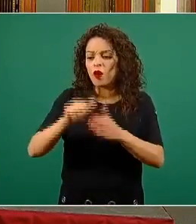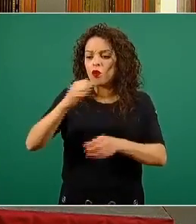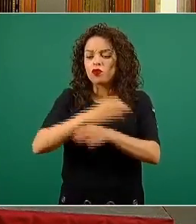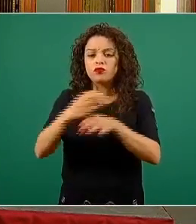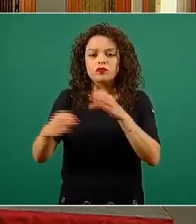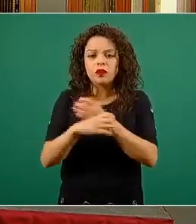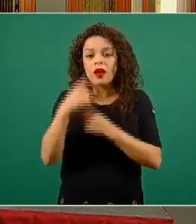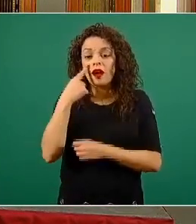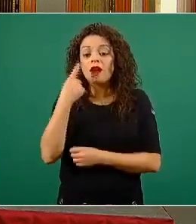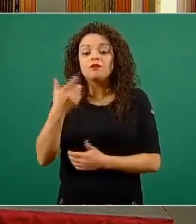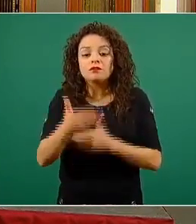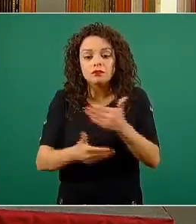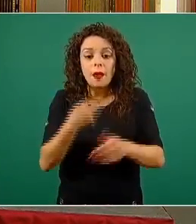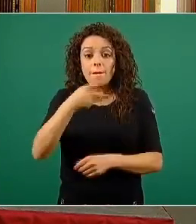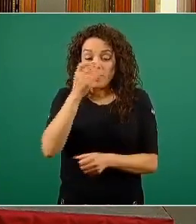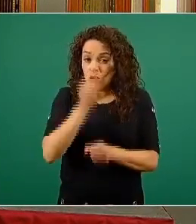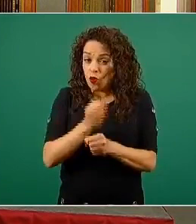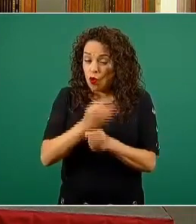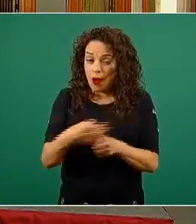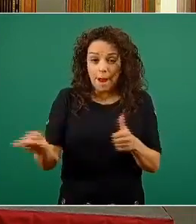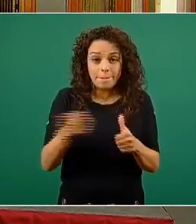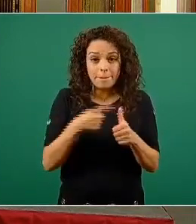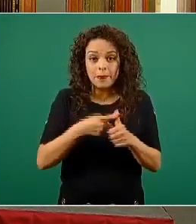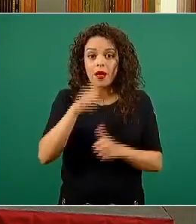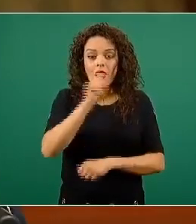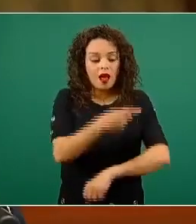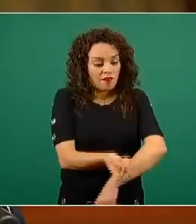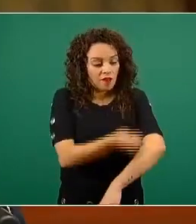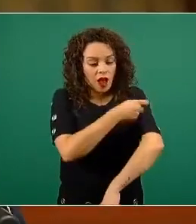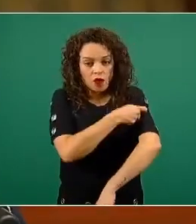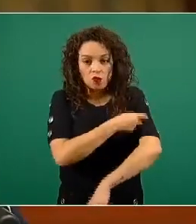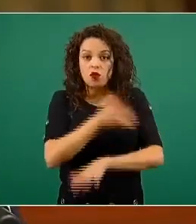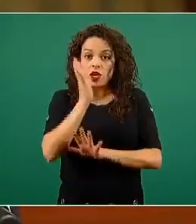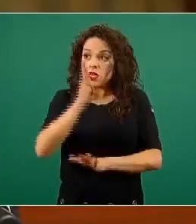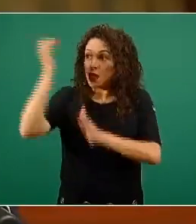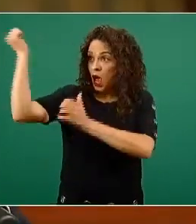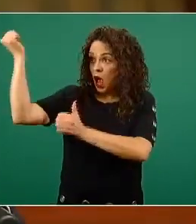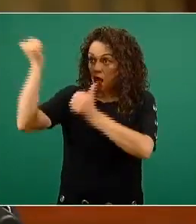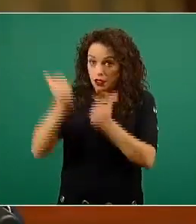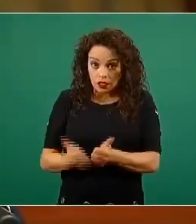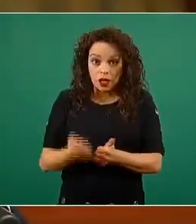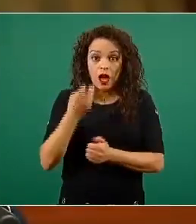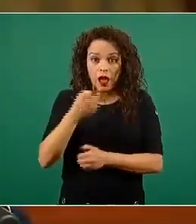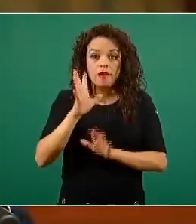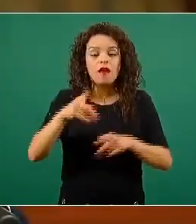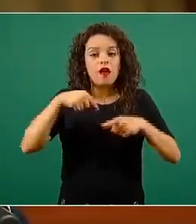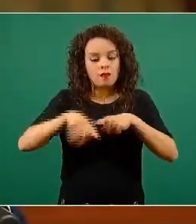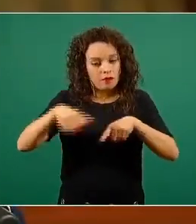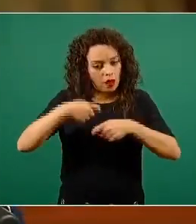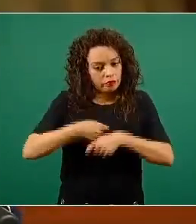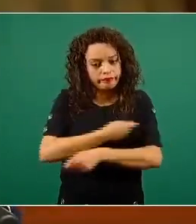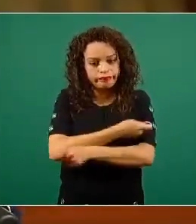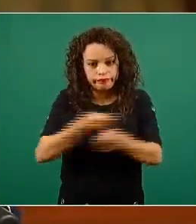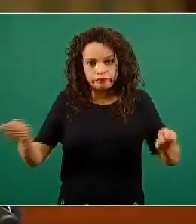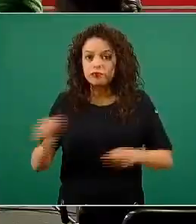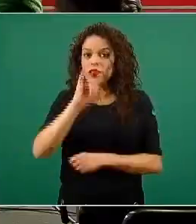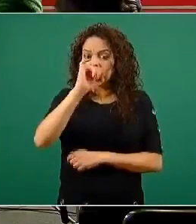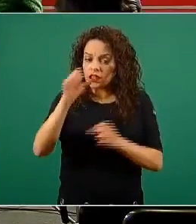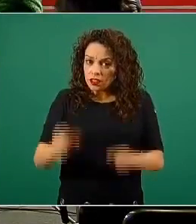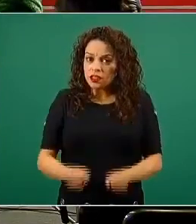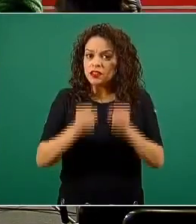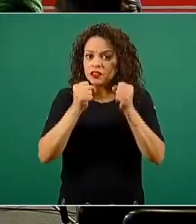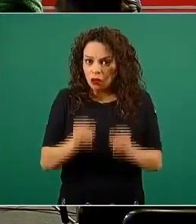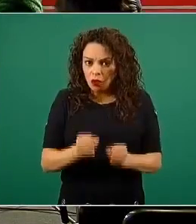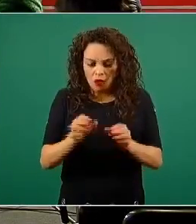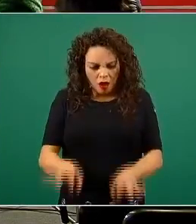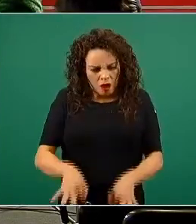vacunas. Tenemos en este momento una vacuna que se está aplicando, una vacuna que al parecer es efectiva, segura y de calidad. Es